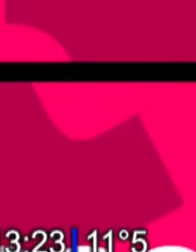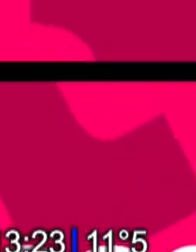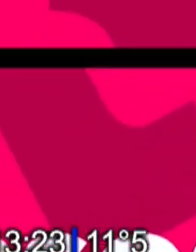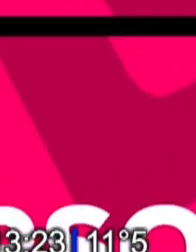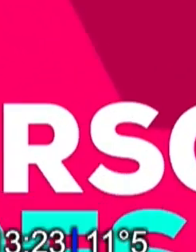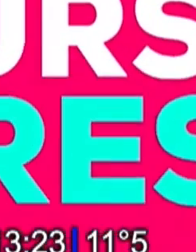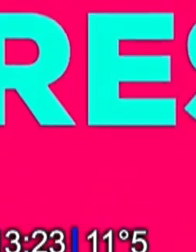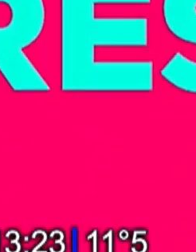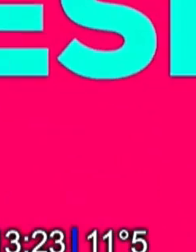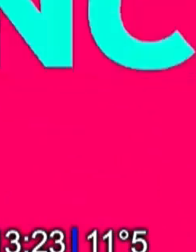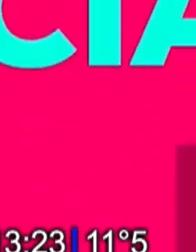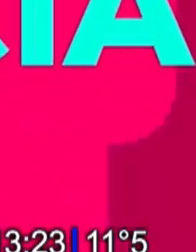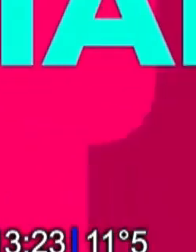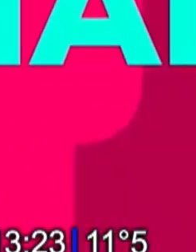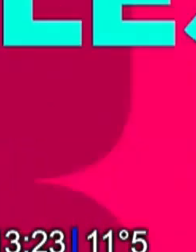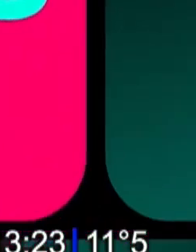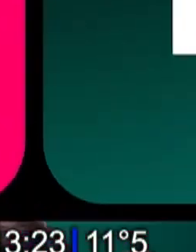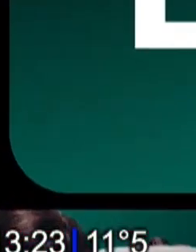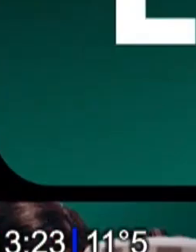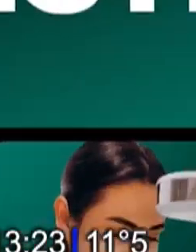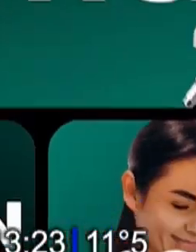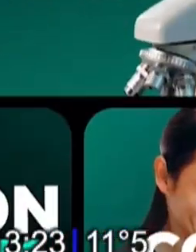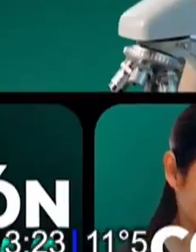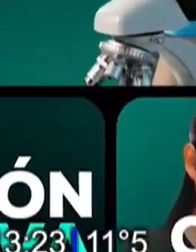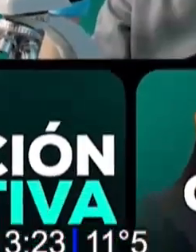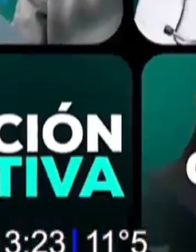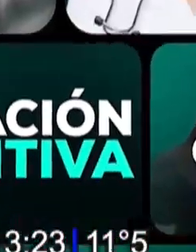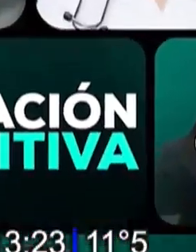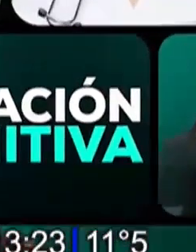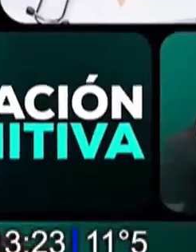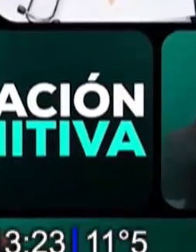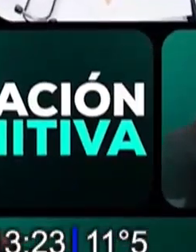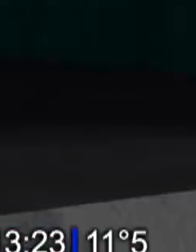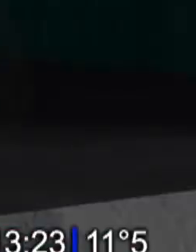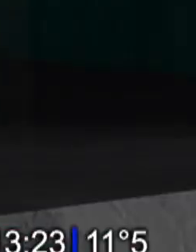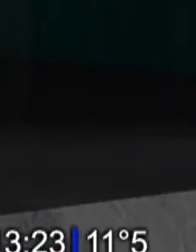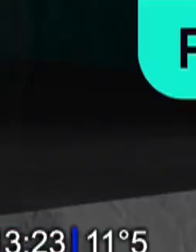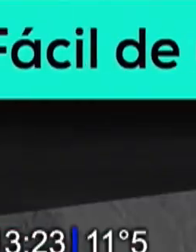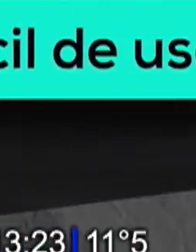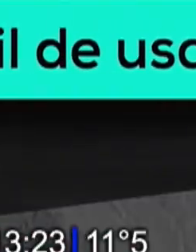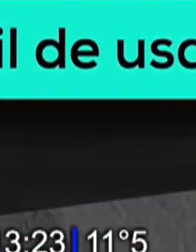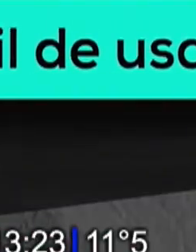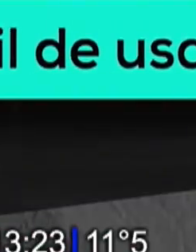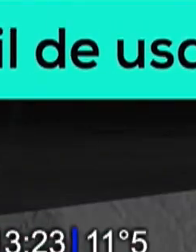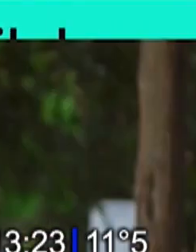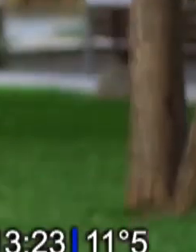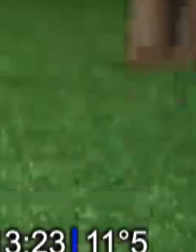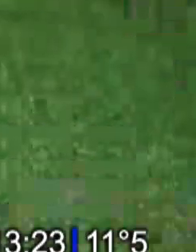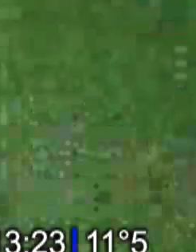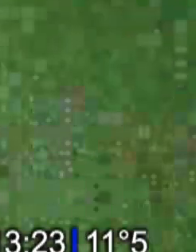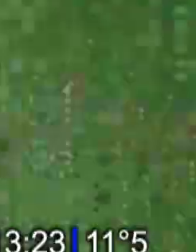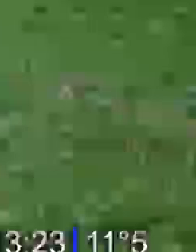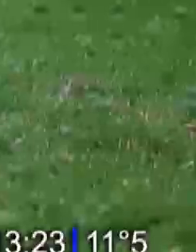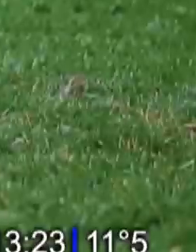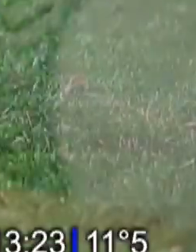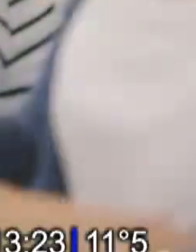oferta académica de más de 60 cursos, diplomaturas y carreras para elegir. Capacitate desde nuestro campus virtual cuando